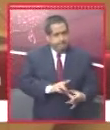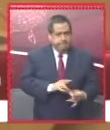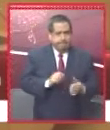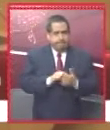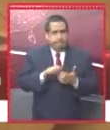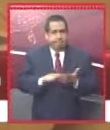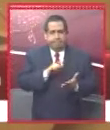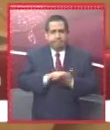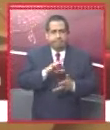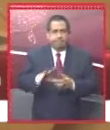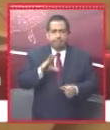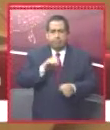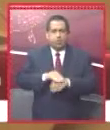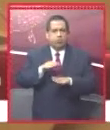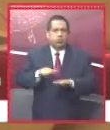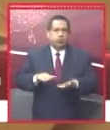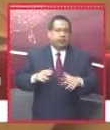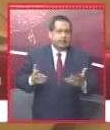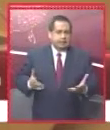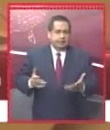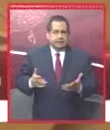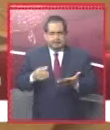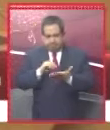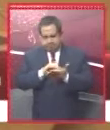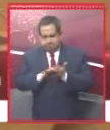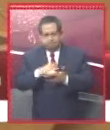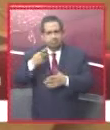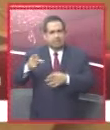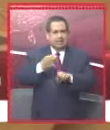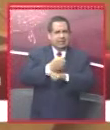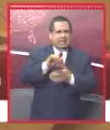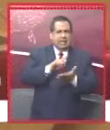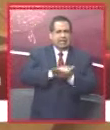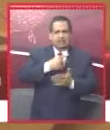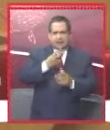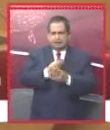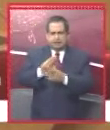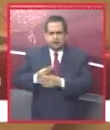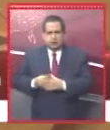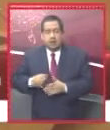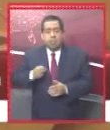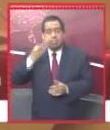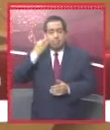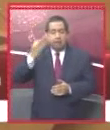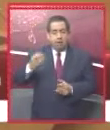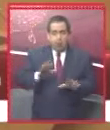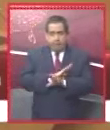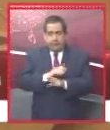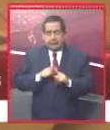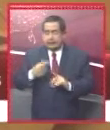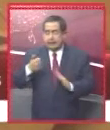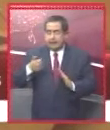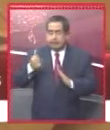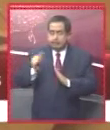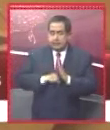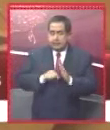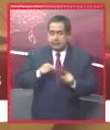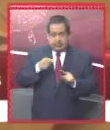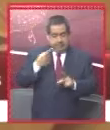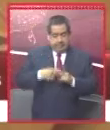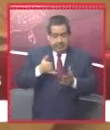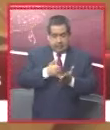legislación general emitida sus legislaciones internas, en un plazo de 6 meses a partir